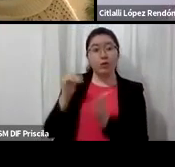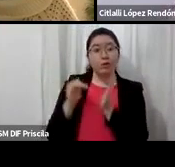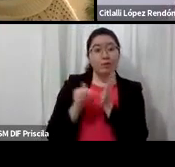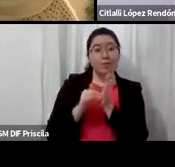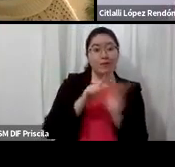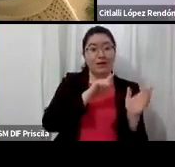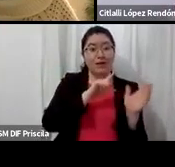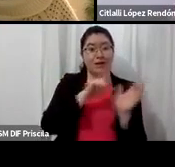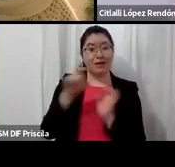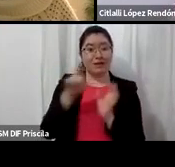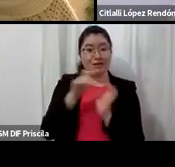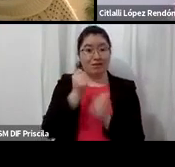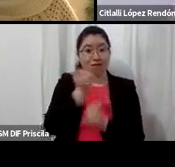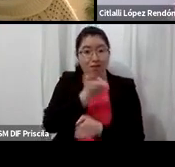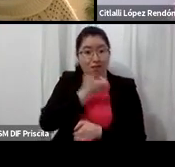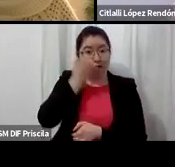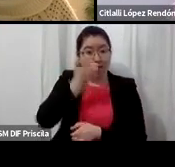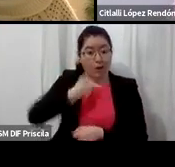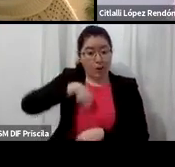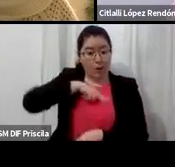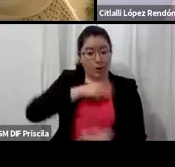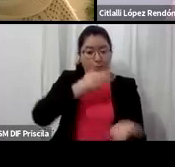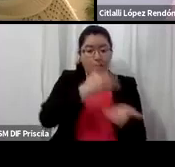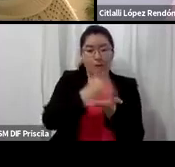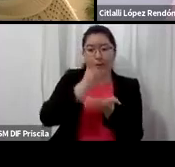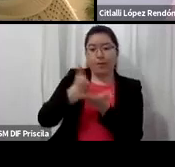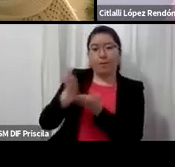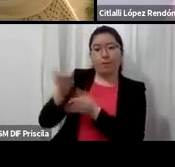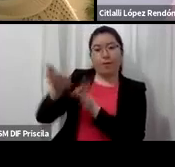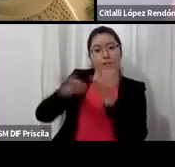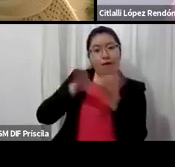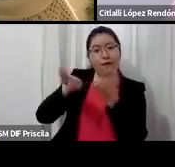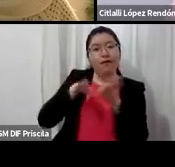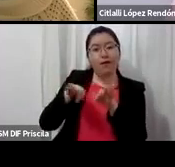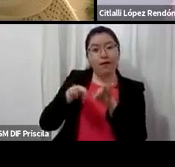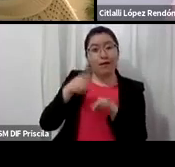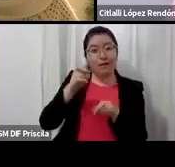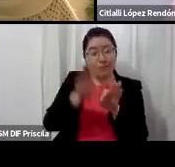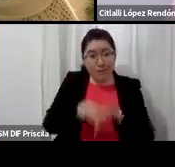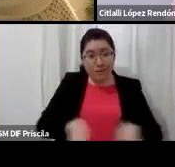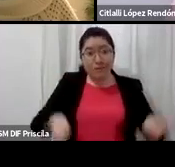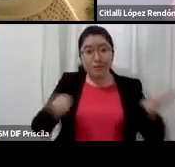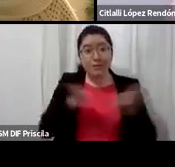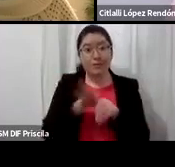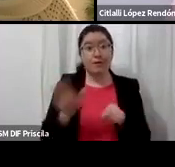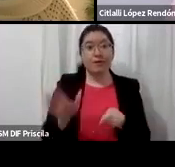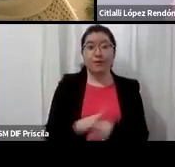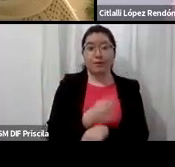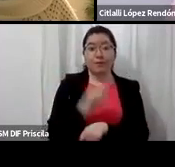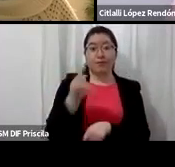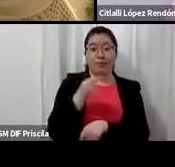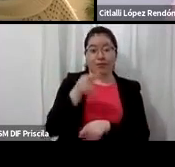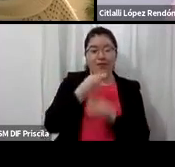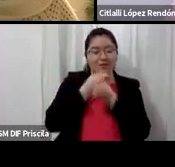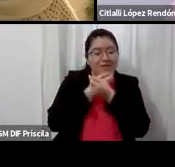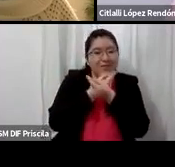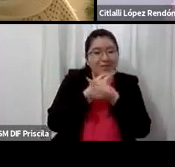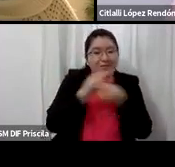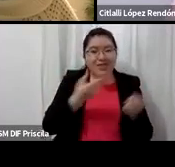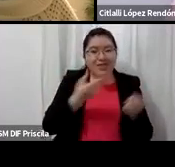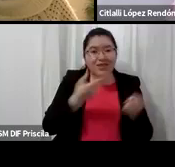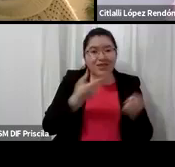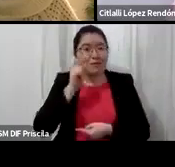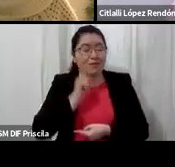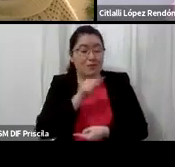política. Entonces, bueno, pues esta cuestión fue fundamental porque esos niños y niñas que fueron